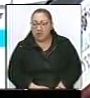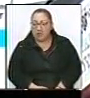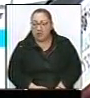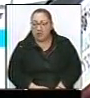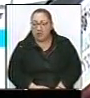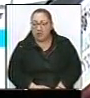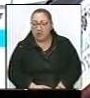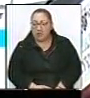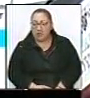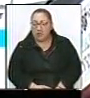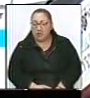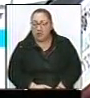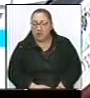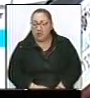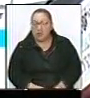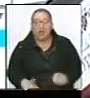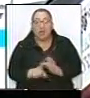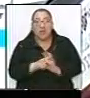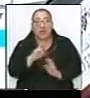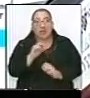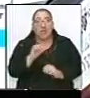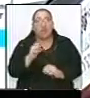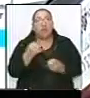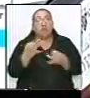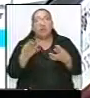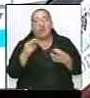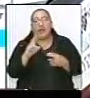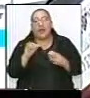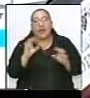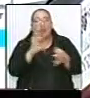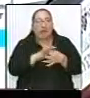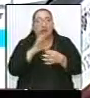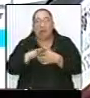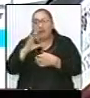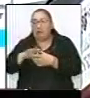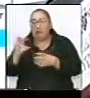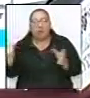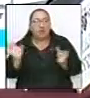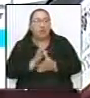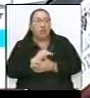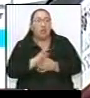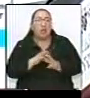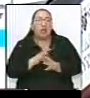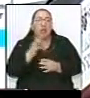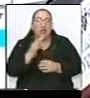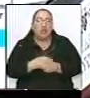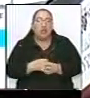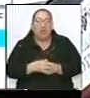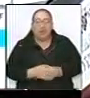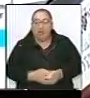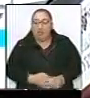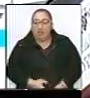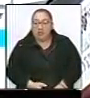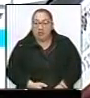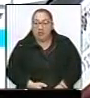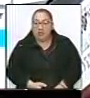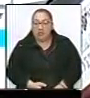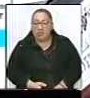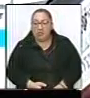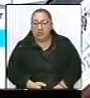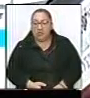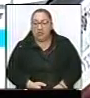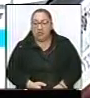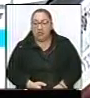reja, hemos visto cómo la han cambiado, y han puesto tantas rejas con candados que ya parecen rejas del sexto, donde nadie puede salir